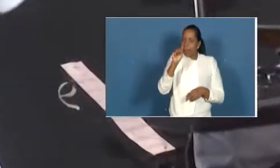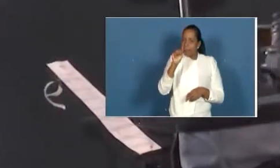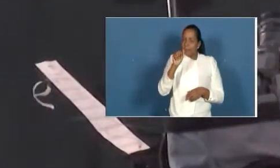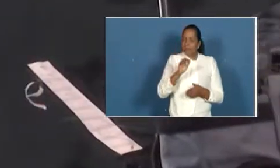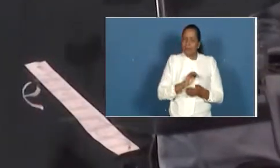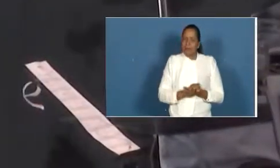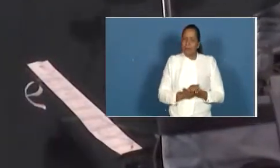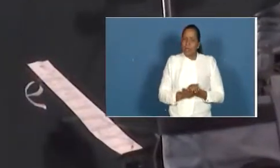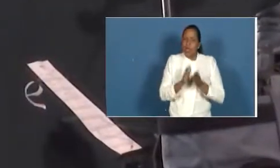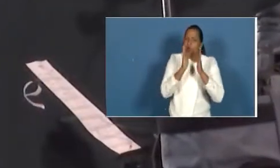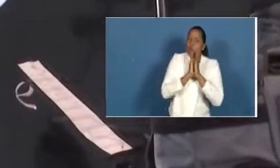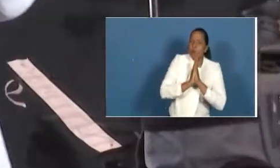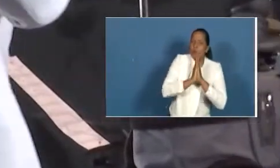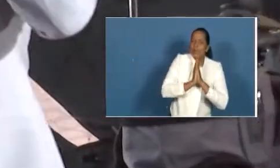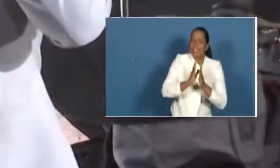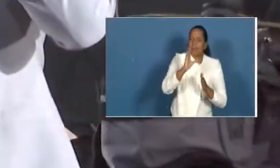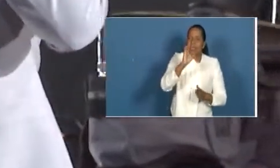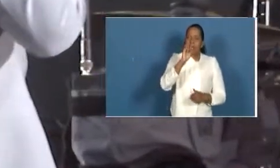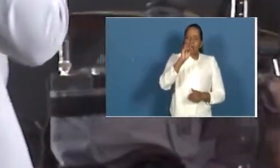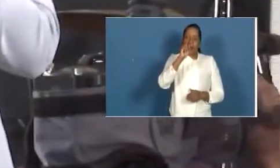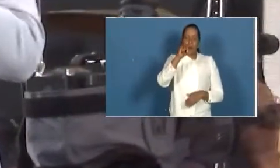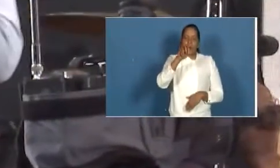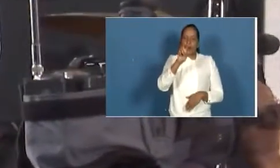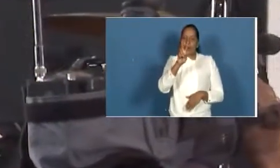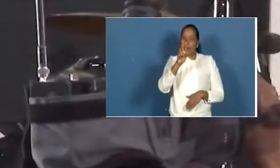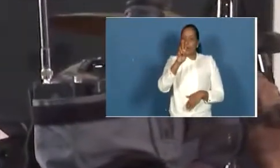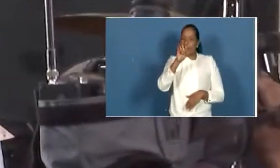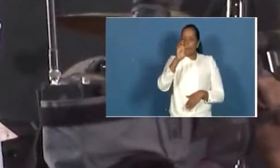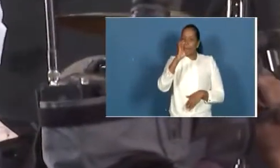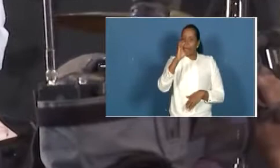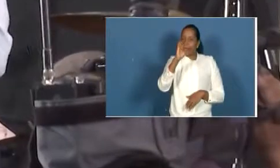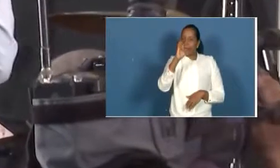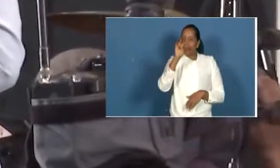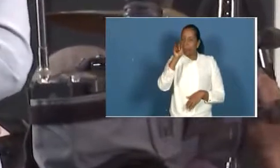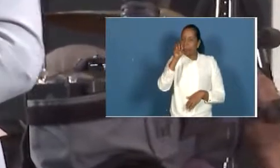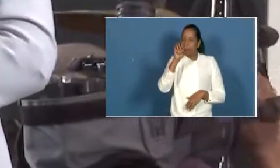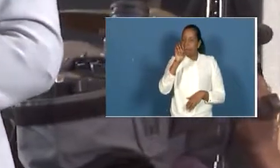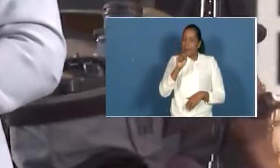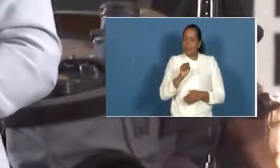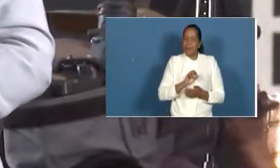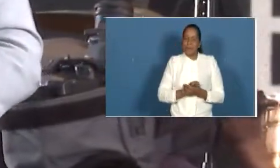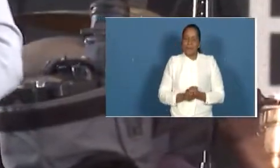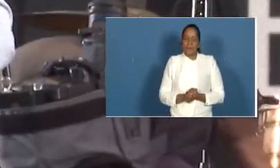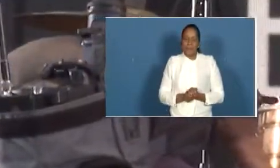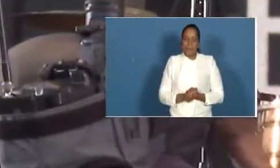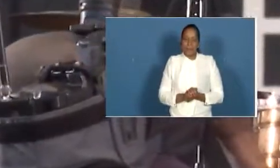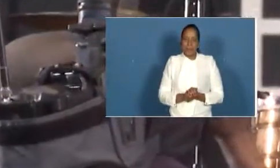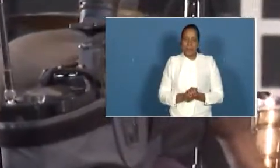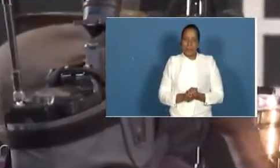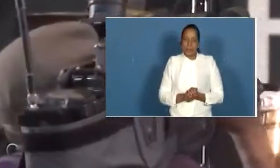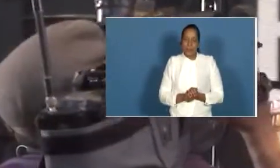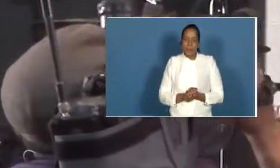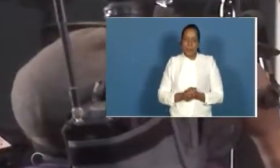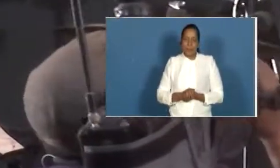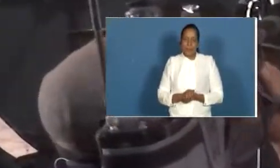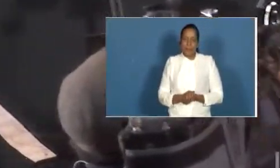Convénceme. Estos 3 arreglos que vamos a hacer ahorita mismo son del maestro Orlando Libreros. Cuando quiera,